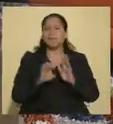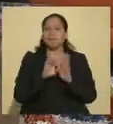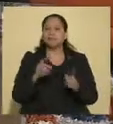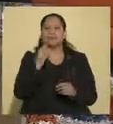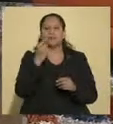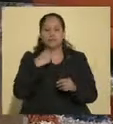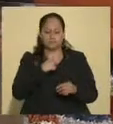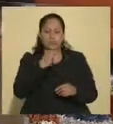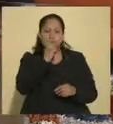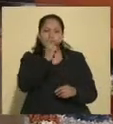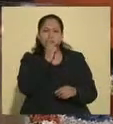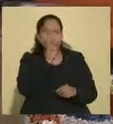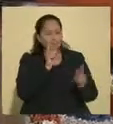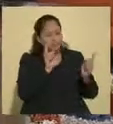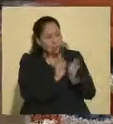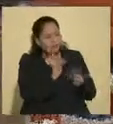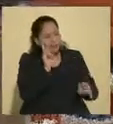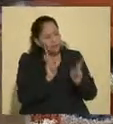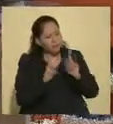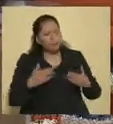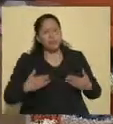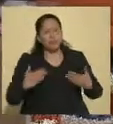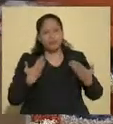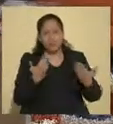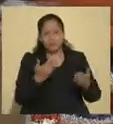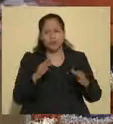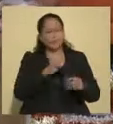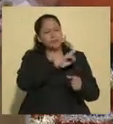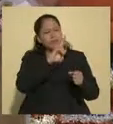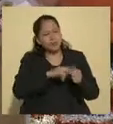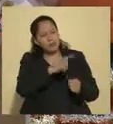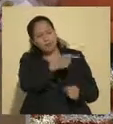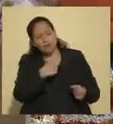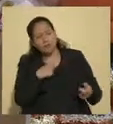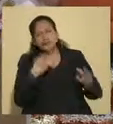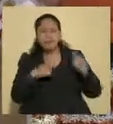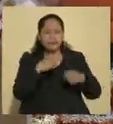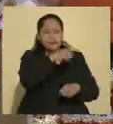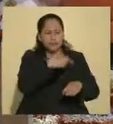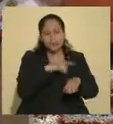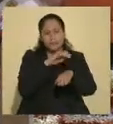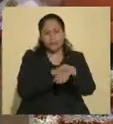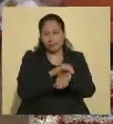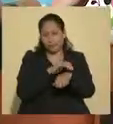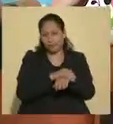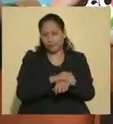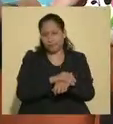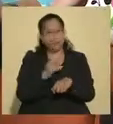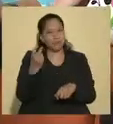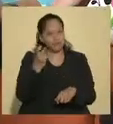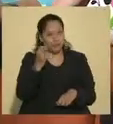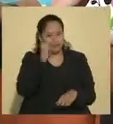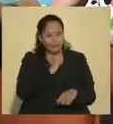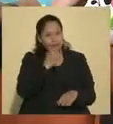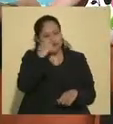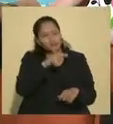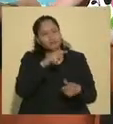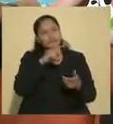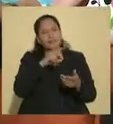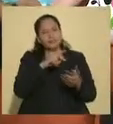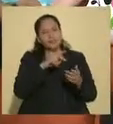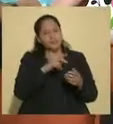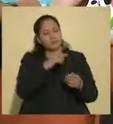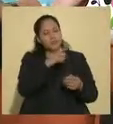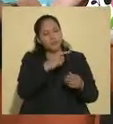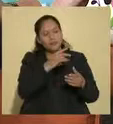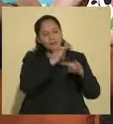¿cómo generar esta plática de confianza, de total naturalidad, de amigos que se debe tener para llevar una relación sana de